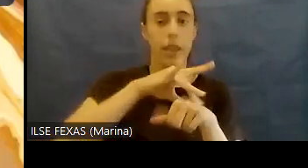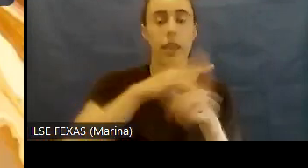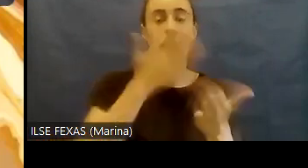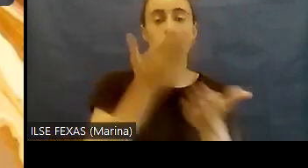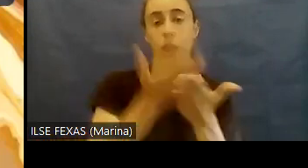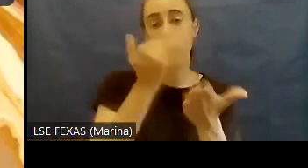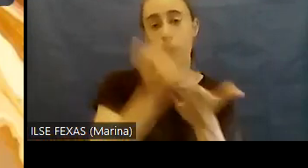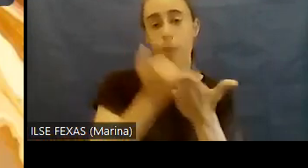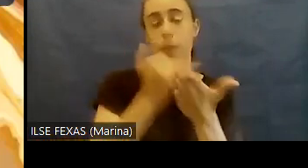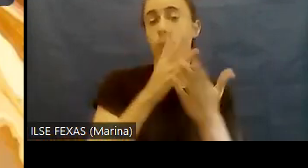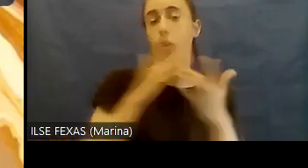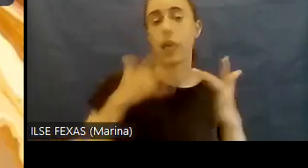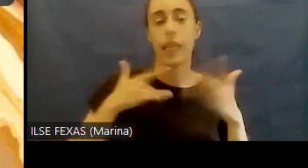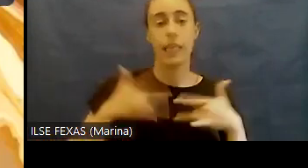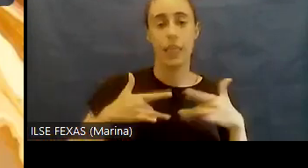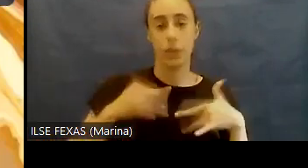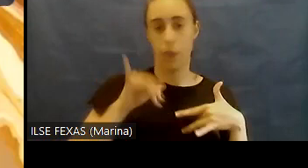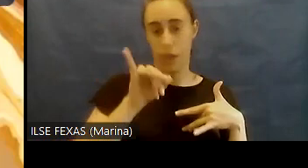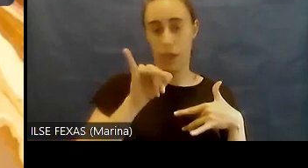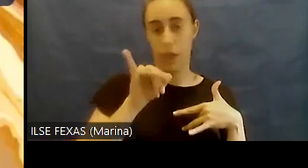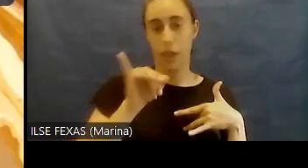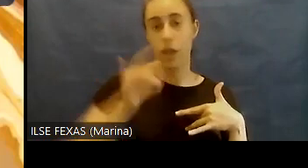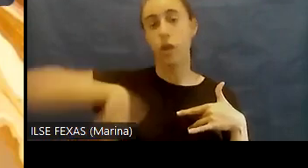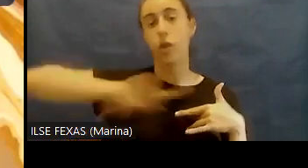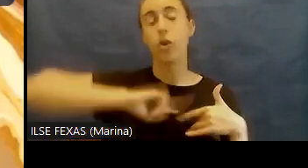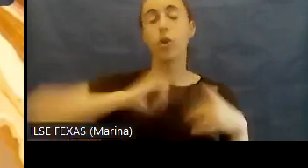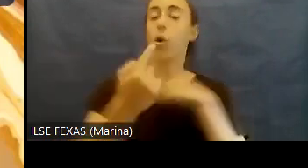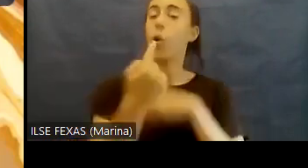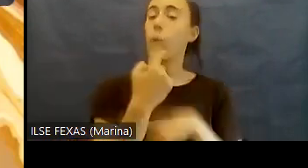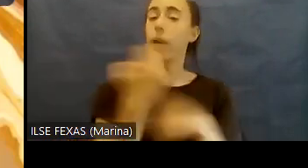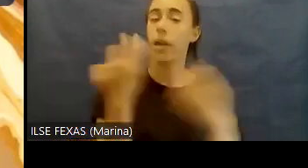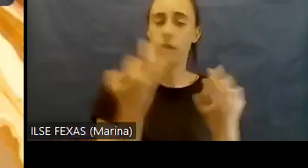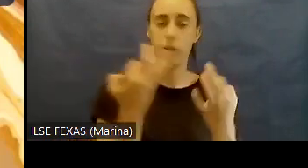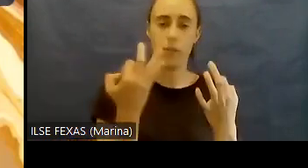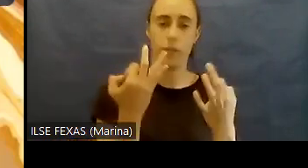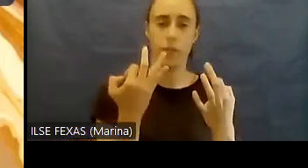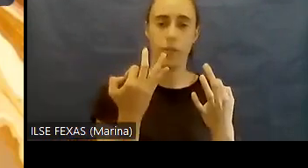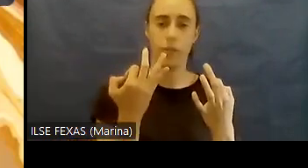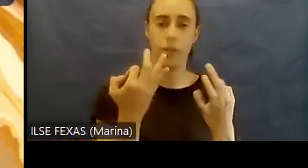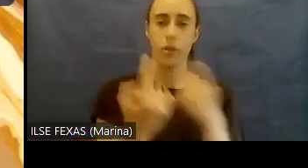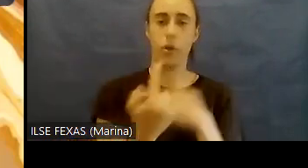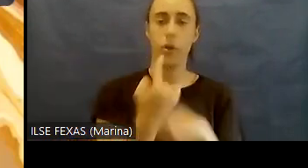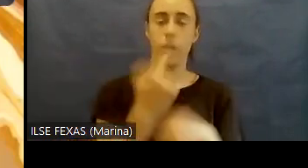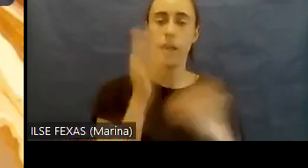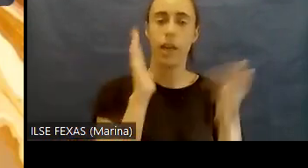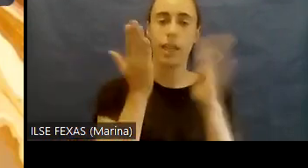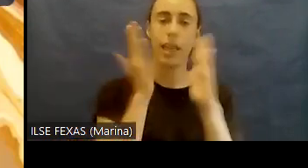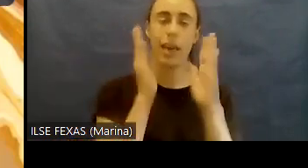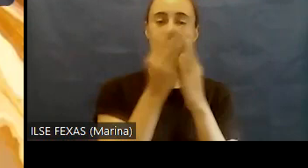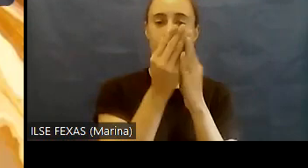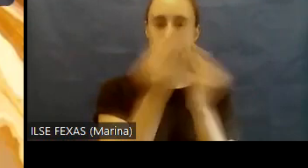sintomáticos. Vale, lo que tenemos que hacer, lo que estamos obligados moralmente, es a hacer una terapia erradicadora. Es